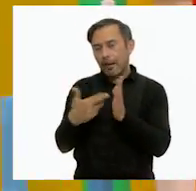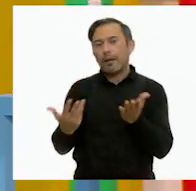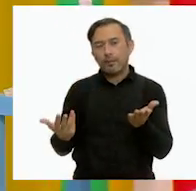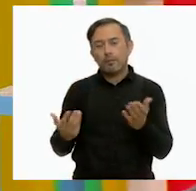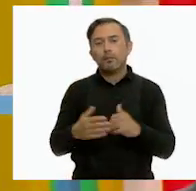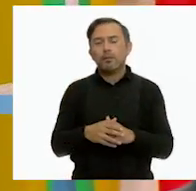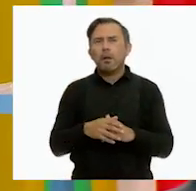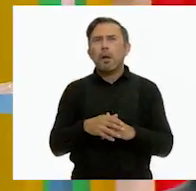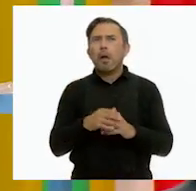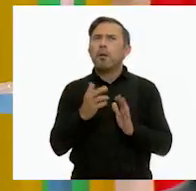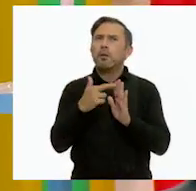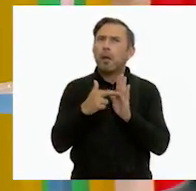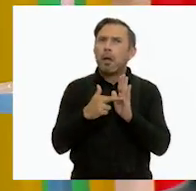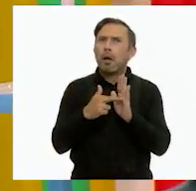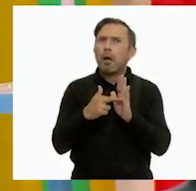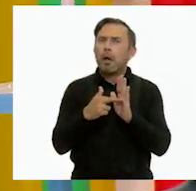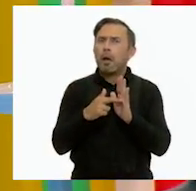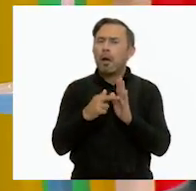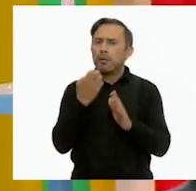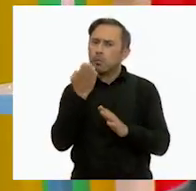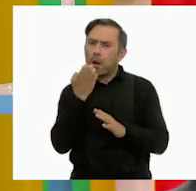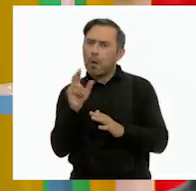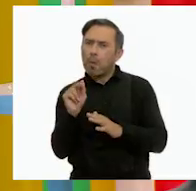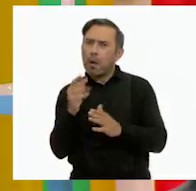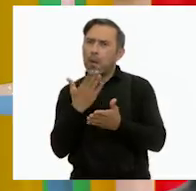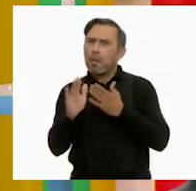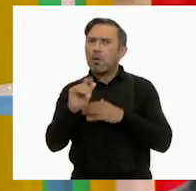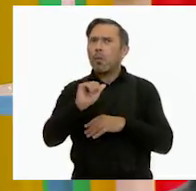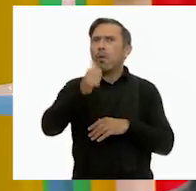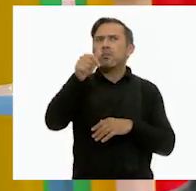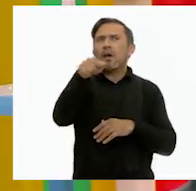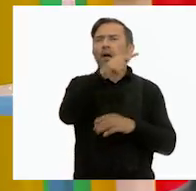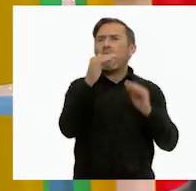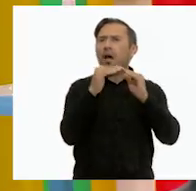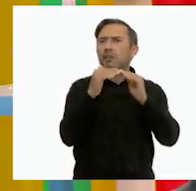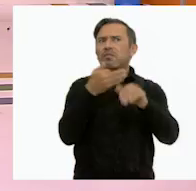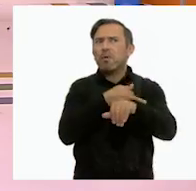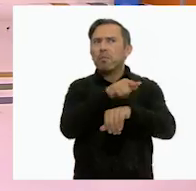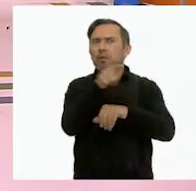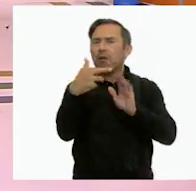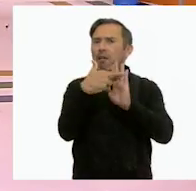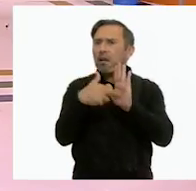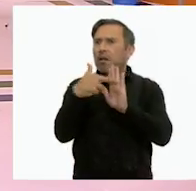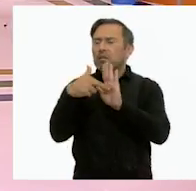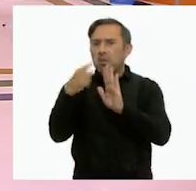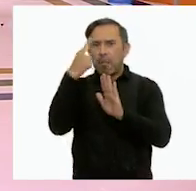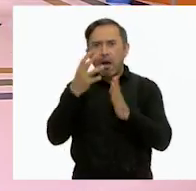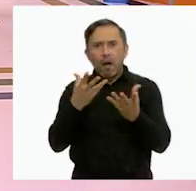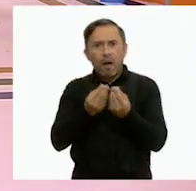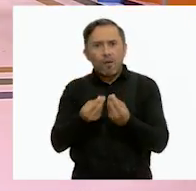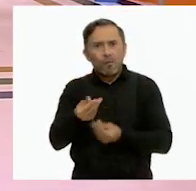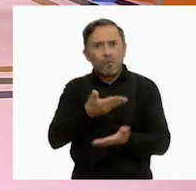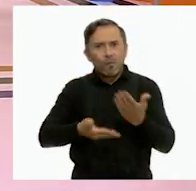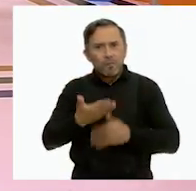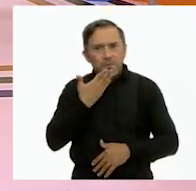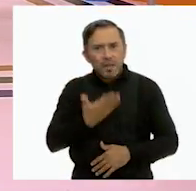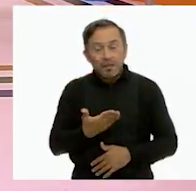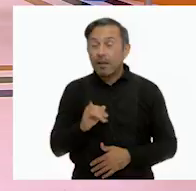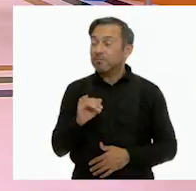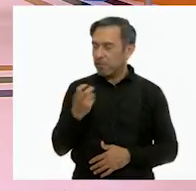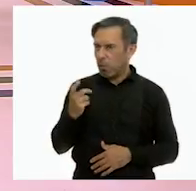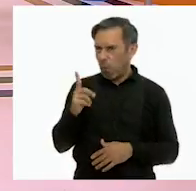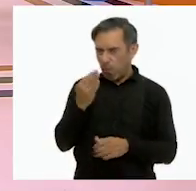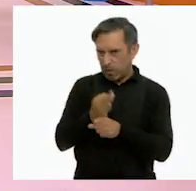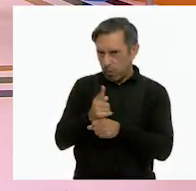que ver con la escuela y que las puedo ocupar en casa y siguen siendo reglas de convivencia. Vamos a hacer una pequeña actividad, ¿te parece?